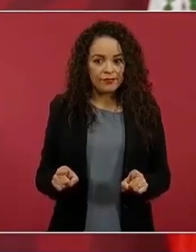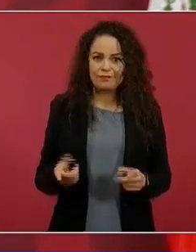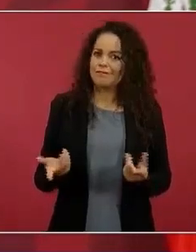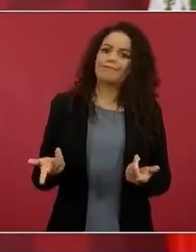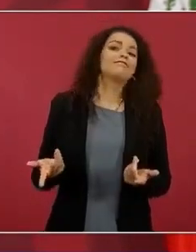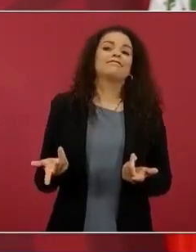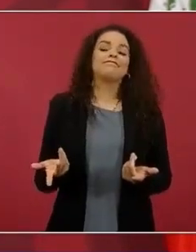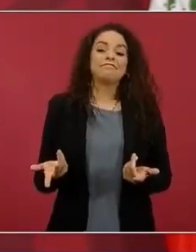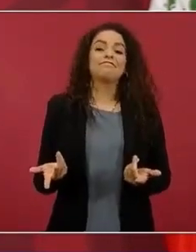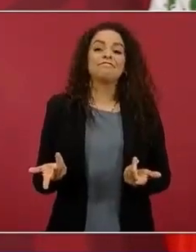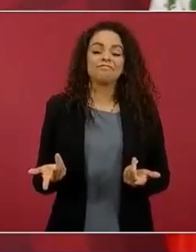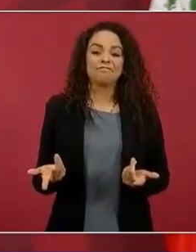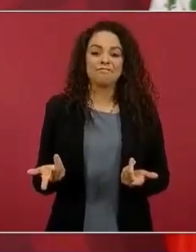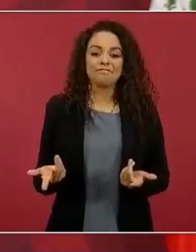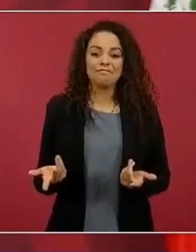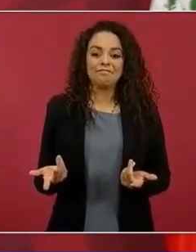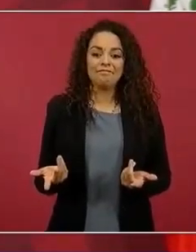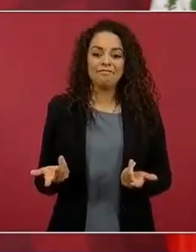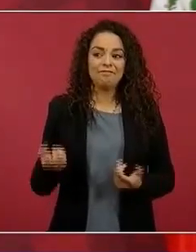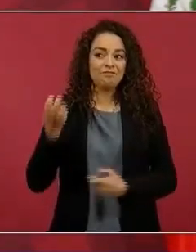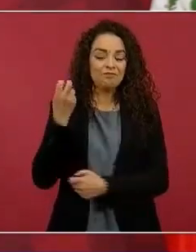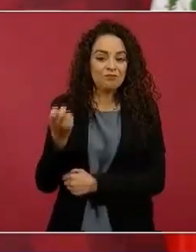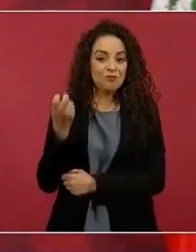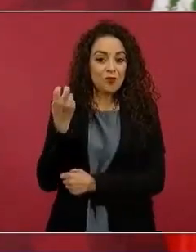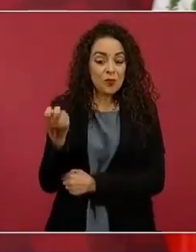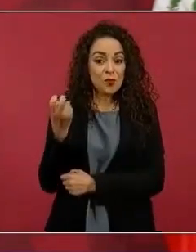Entonces, por eso